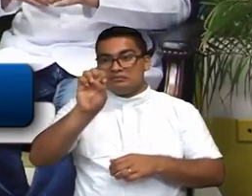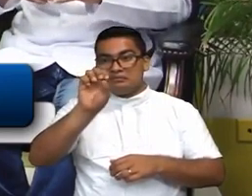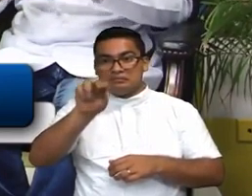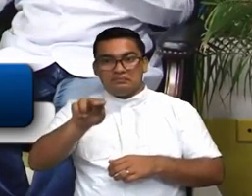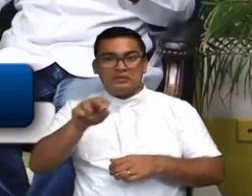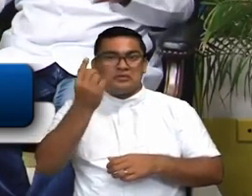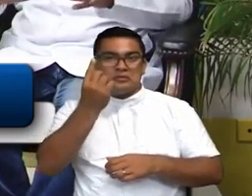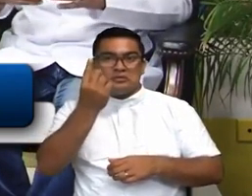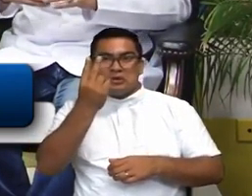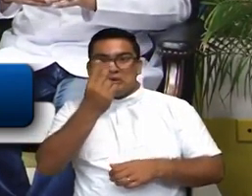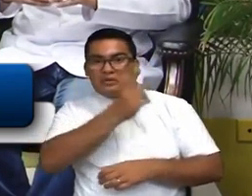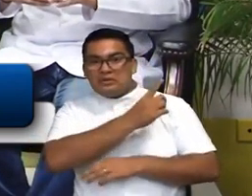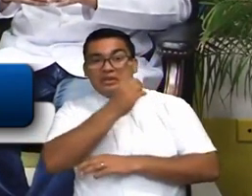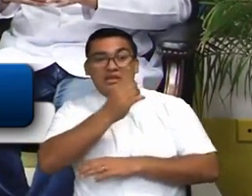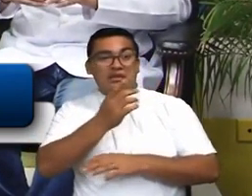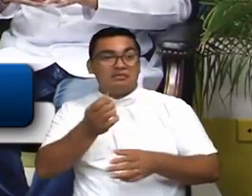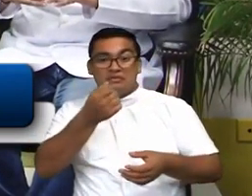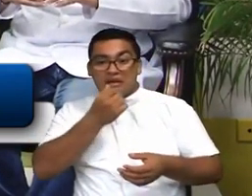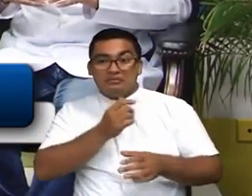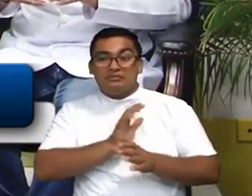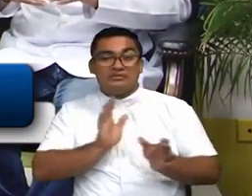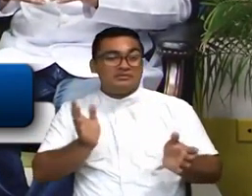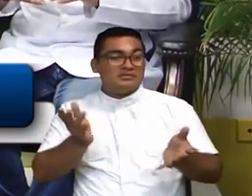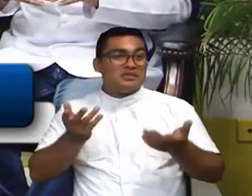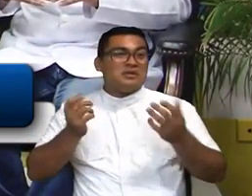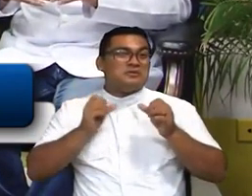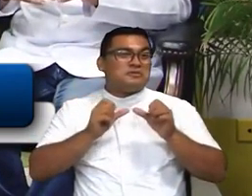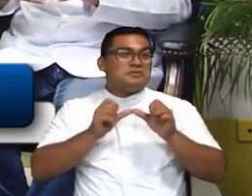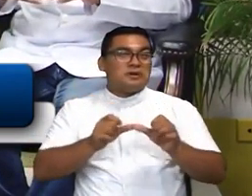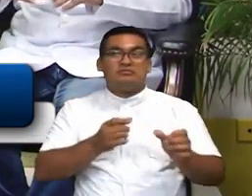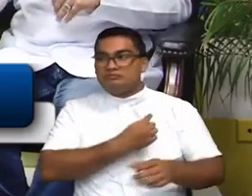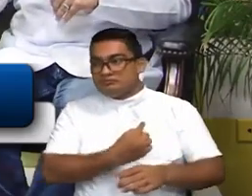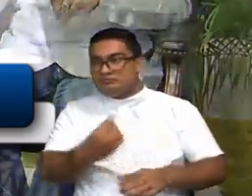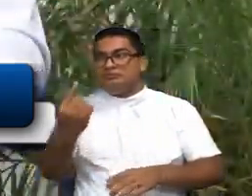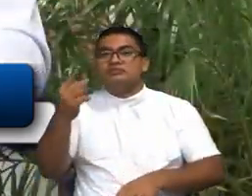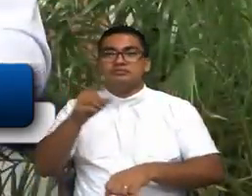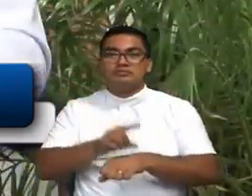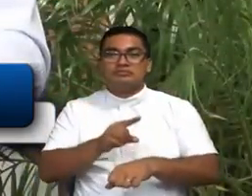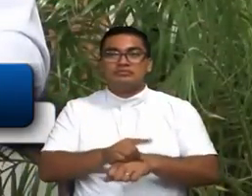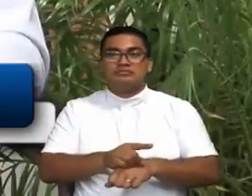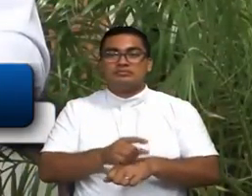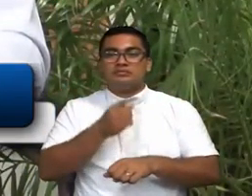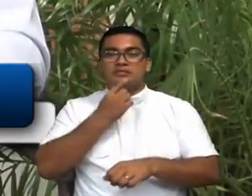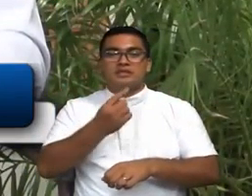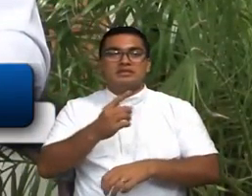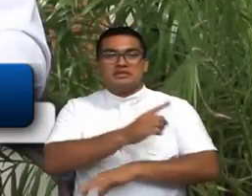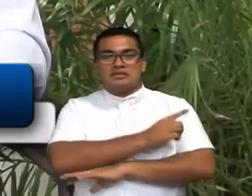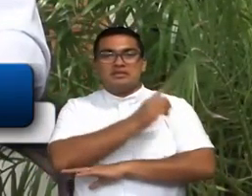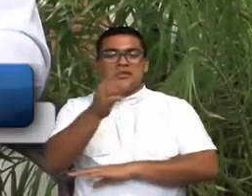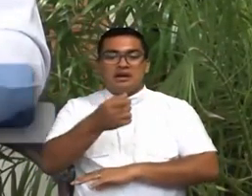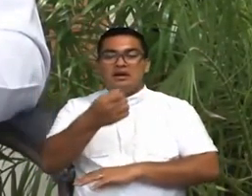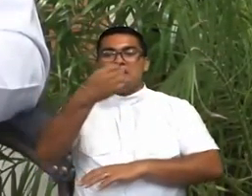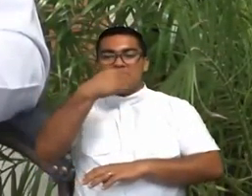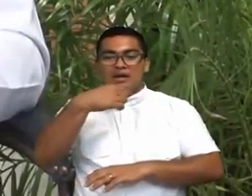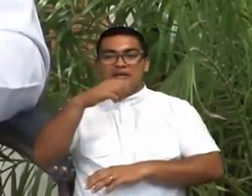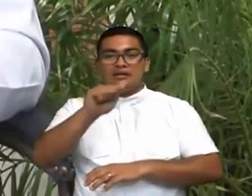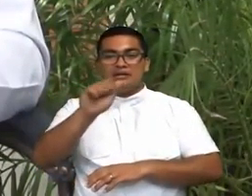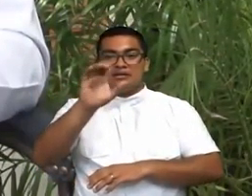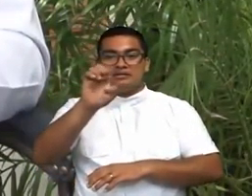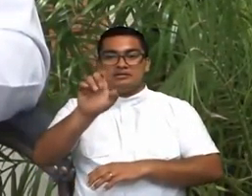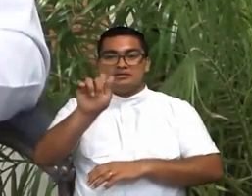si acuda a su médico, ¿ya? Puedes hacer eso, ¿ya? Por lo menos un día tomaste acetaminofén, por lo que más te da es